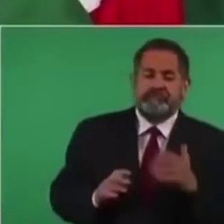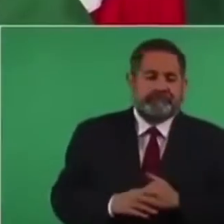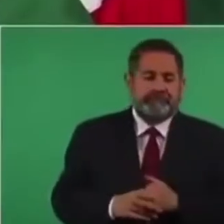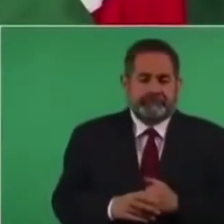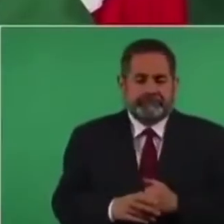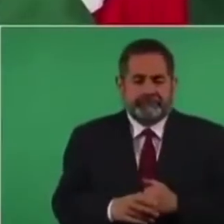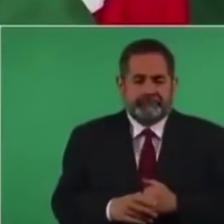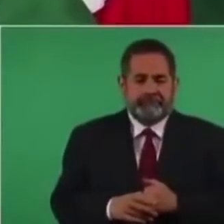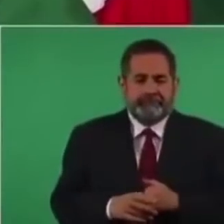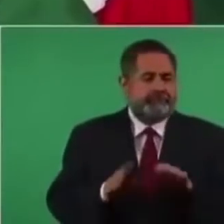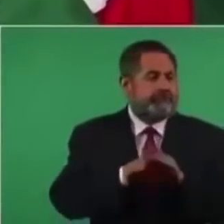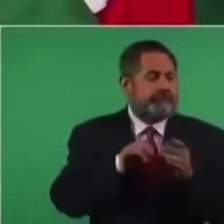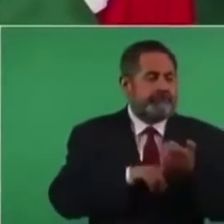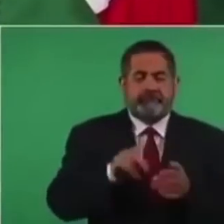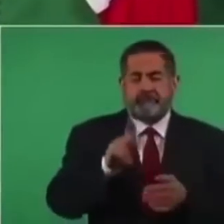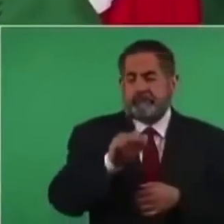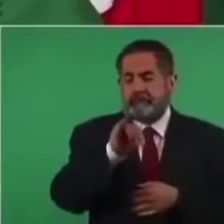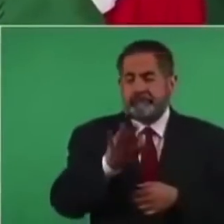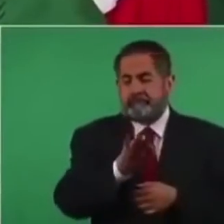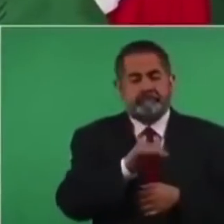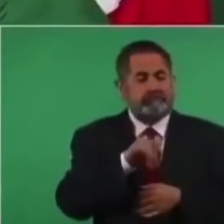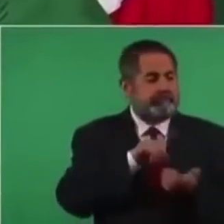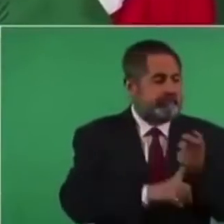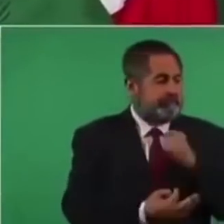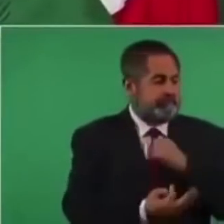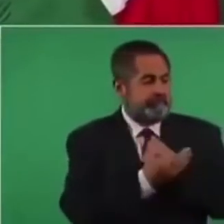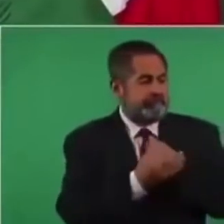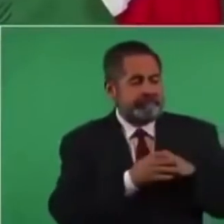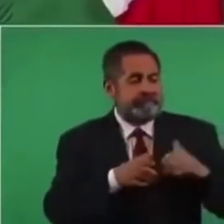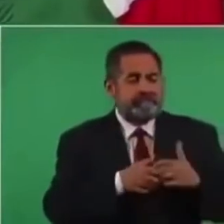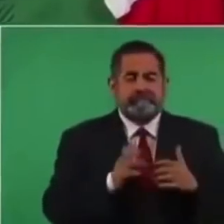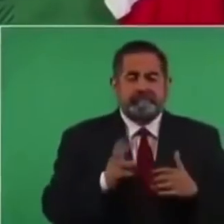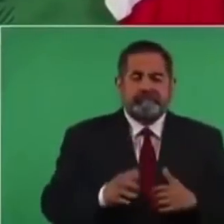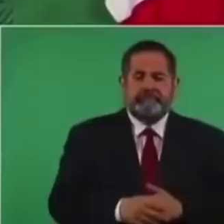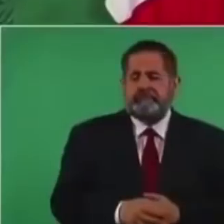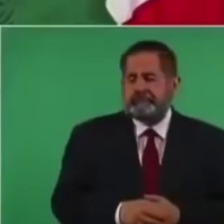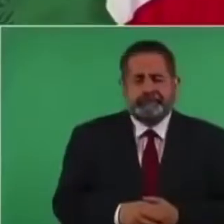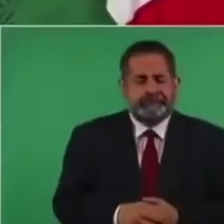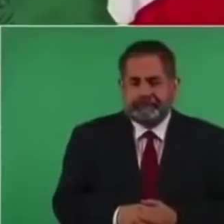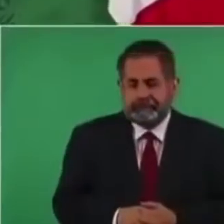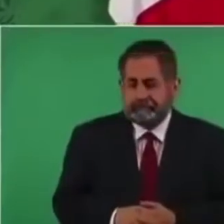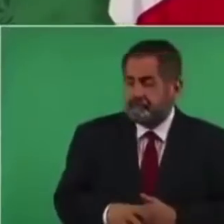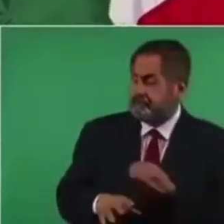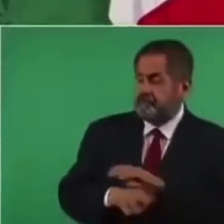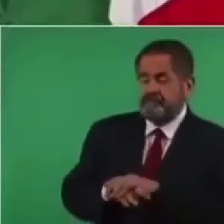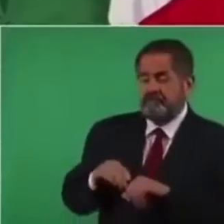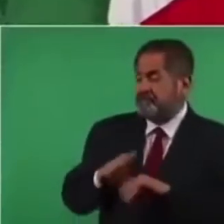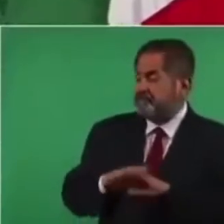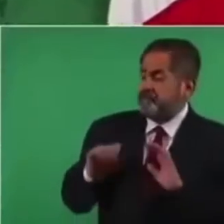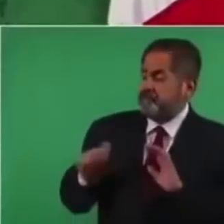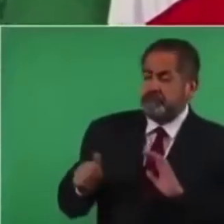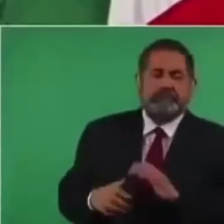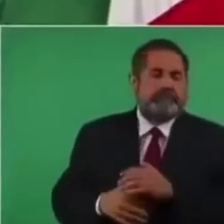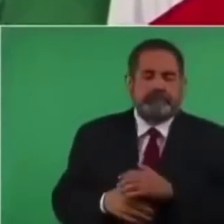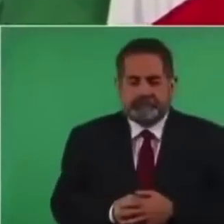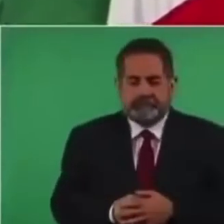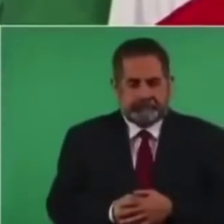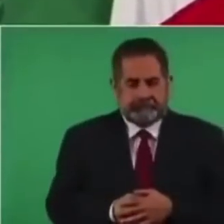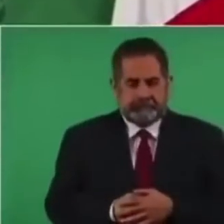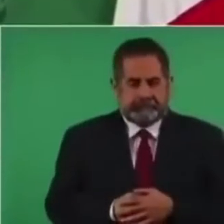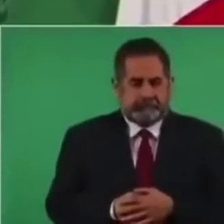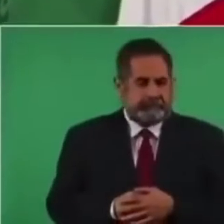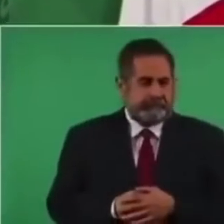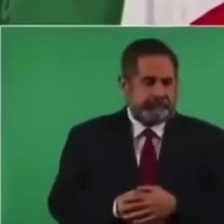correspondiente de todo el judicial y luego yo no tengo nada que ver y